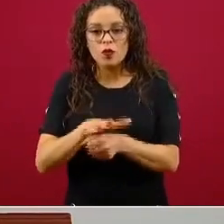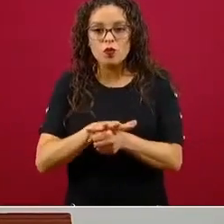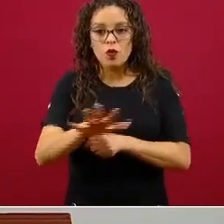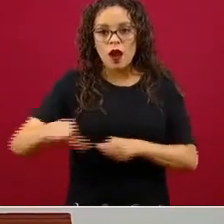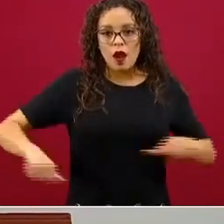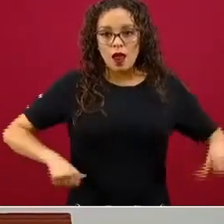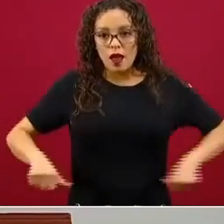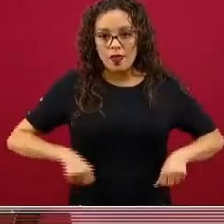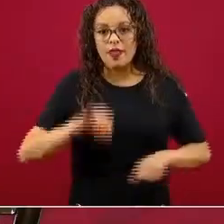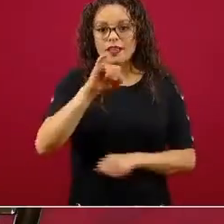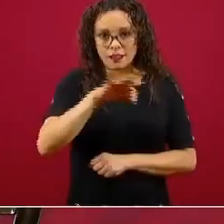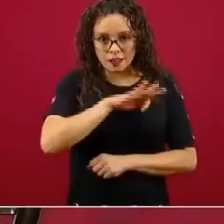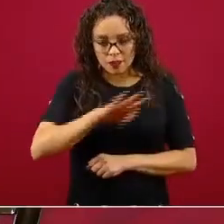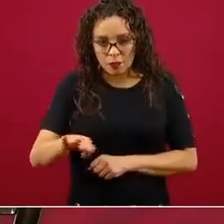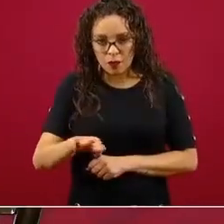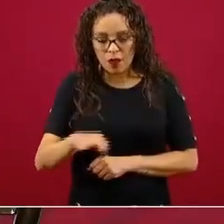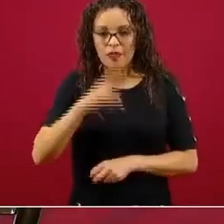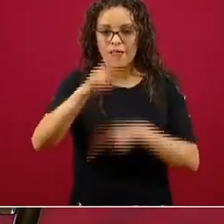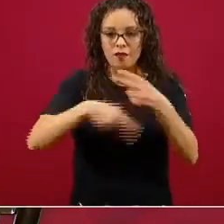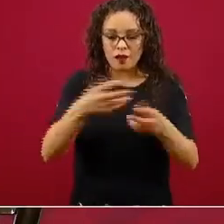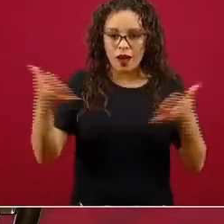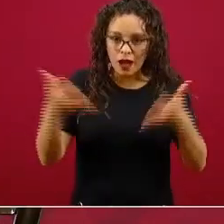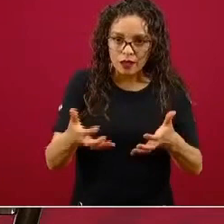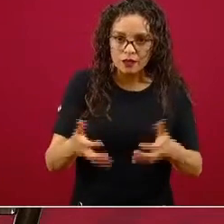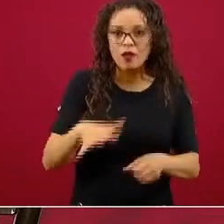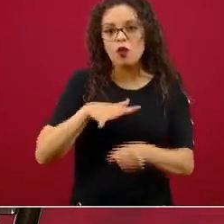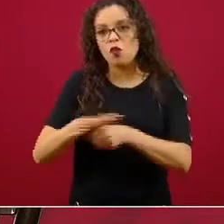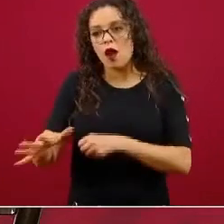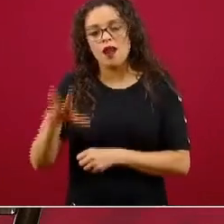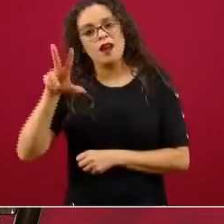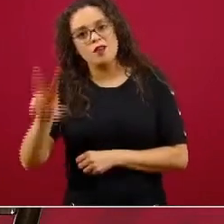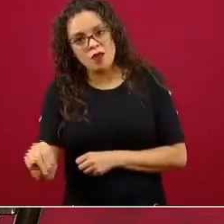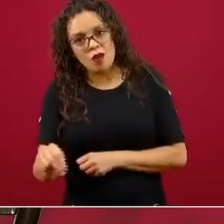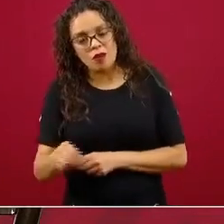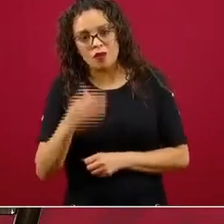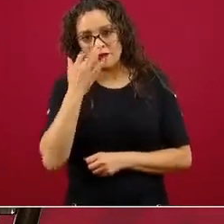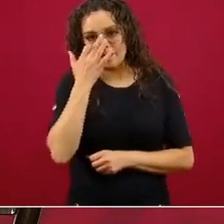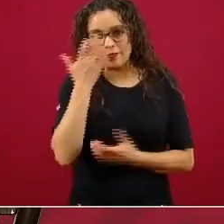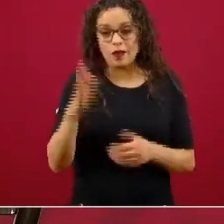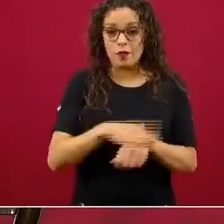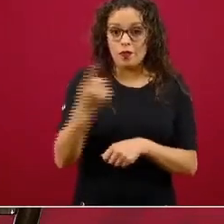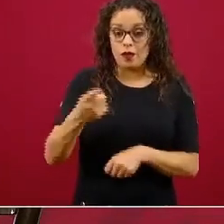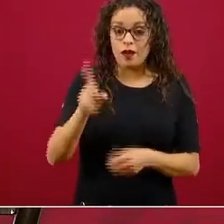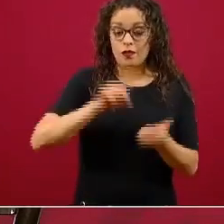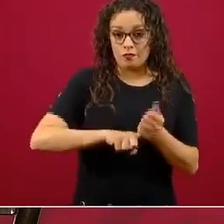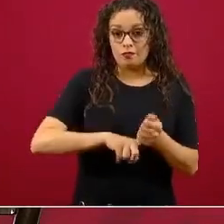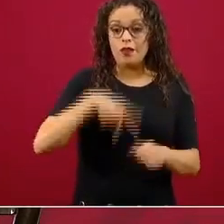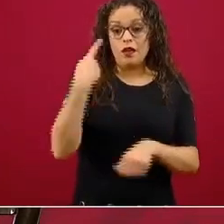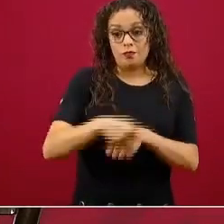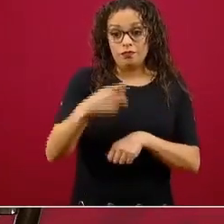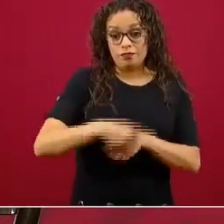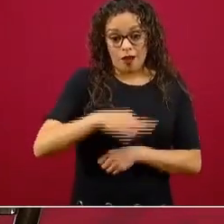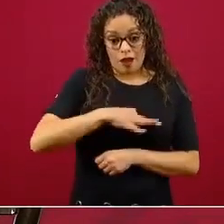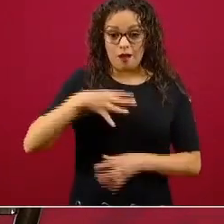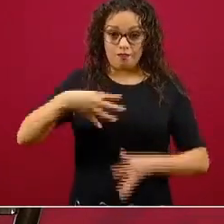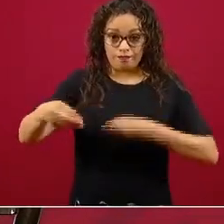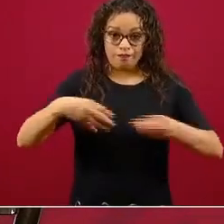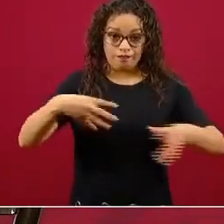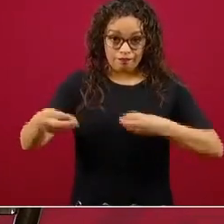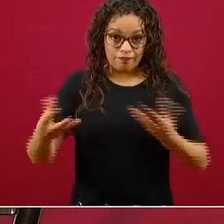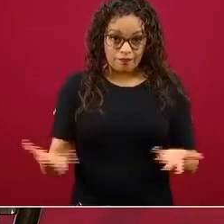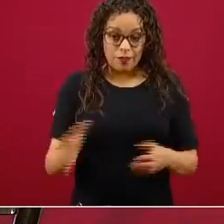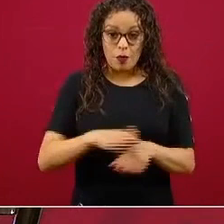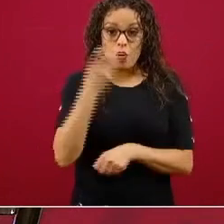de acuerdo a el semáforo de riesgo epidémico, porque eso es y para eso se diseñó, para que todos